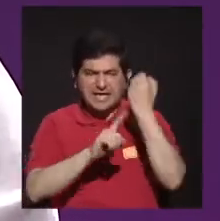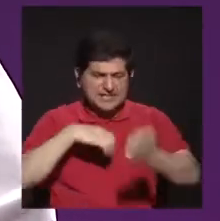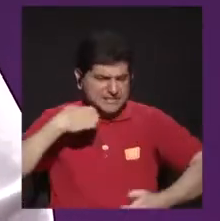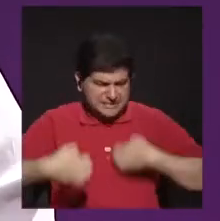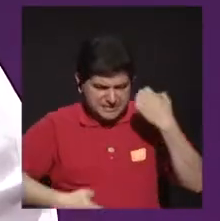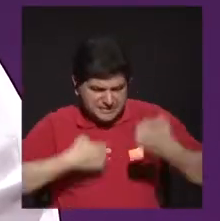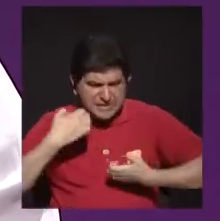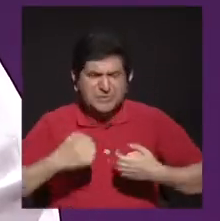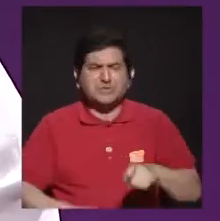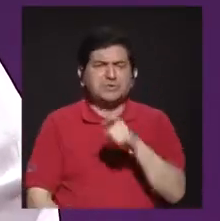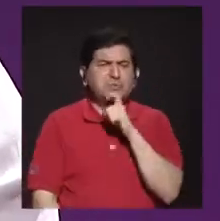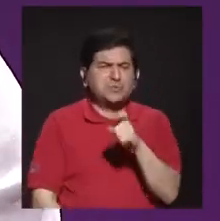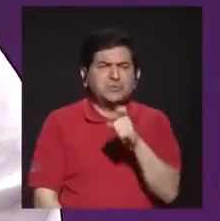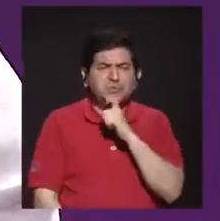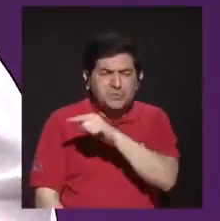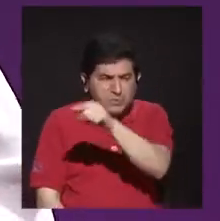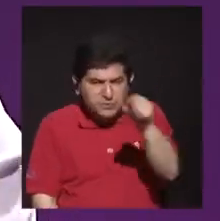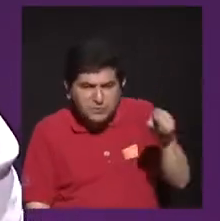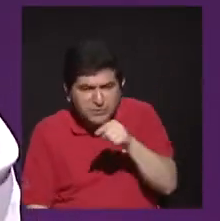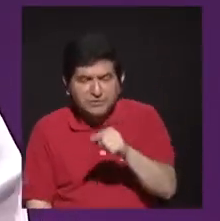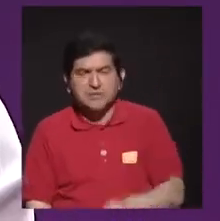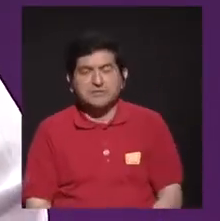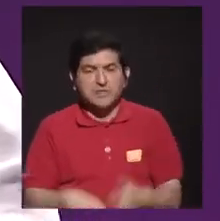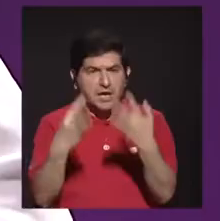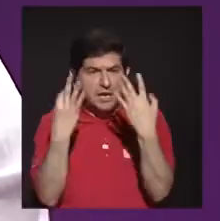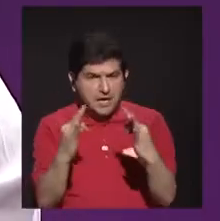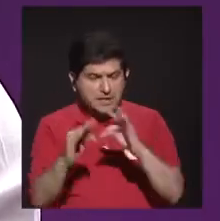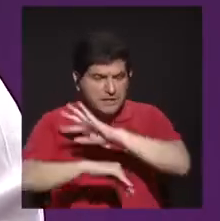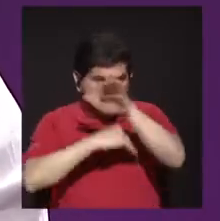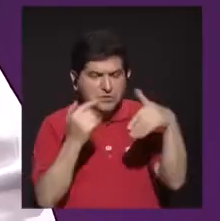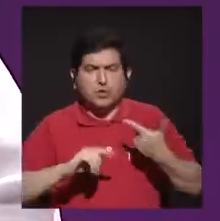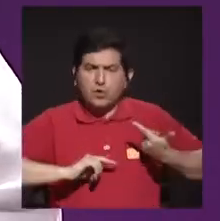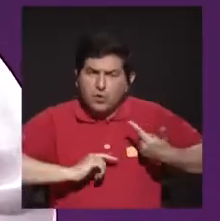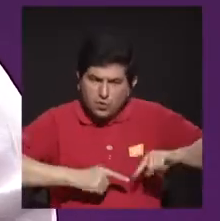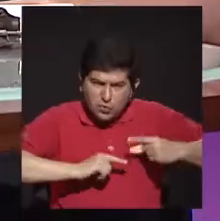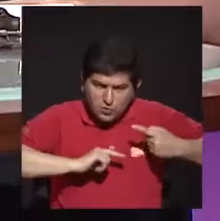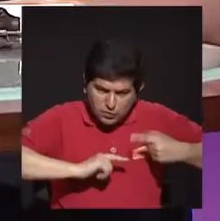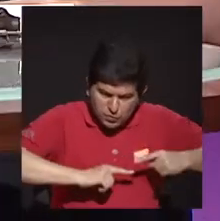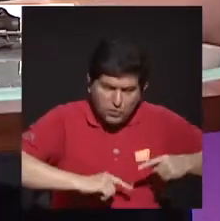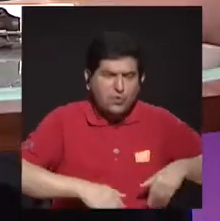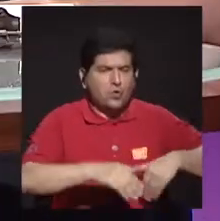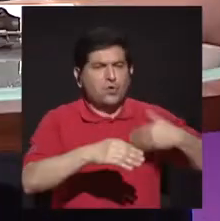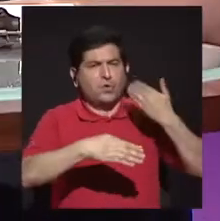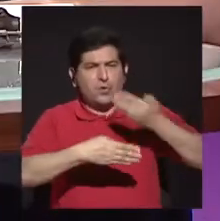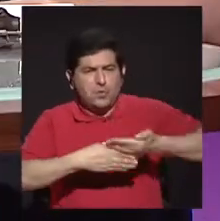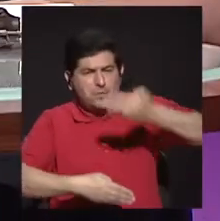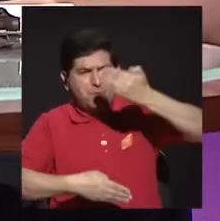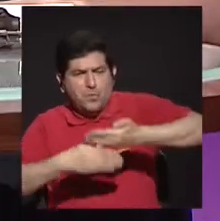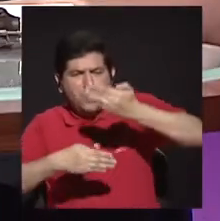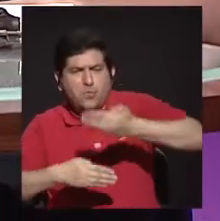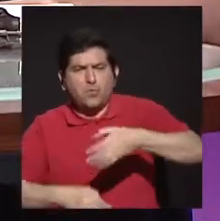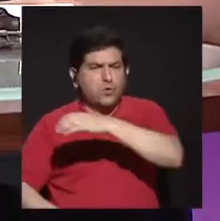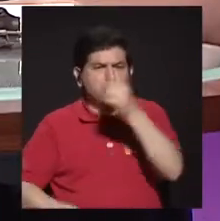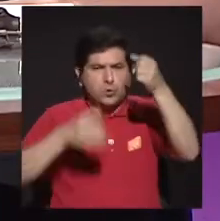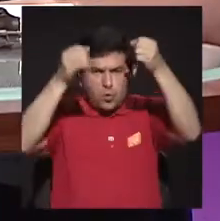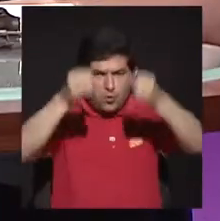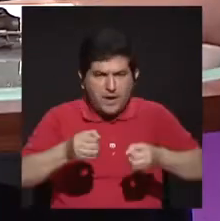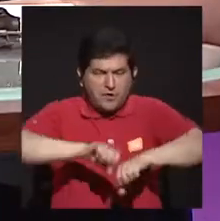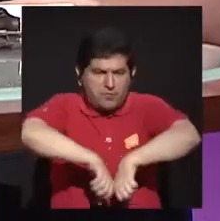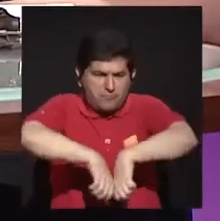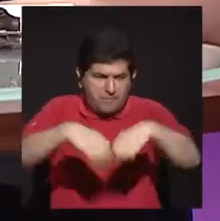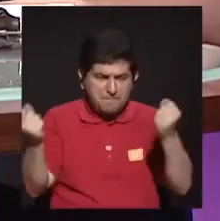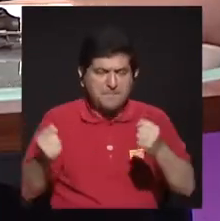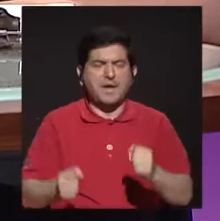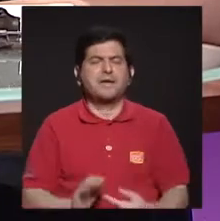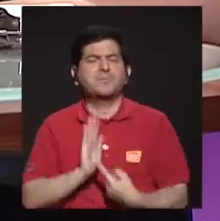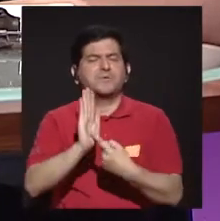emocional bastante difícil para ellas, y poder romper todo ese dolor y esos muros y esos barrotes en alegría,